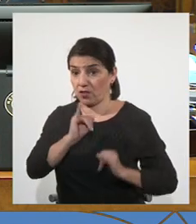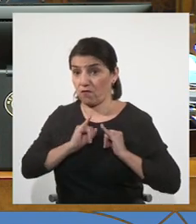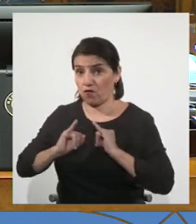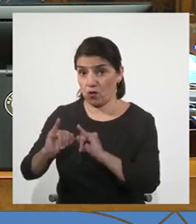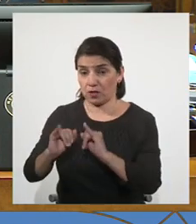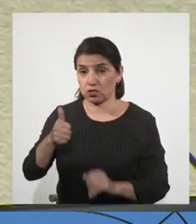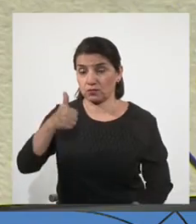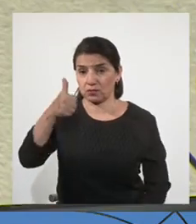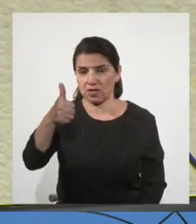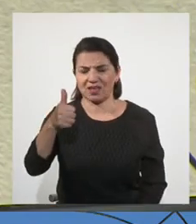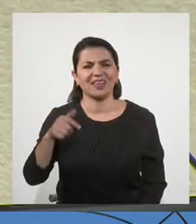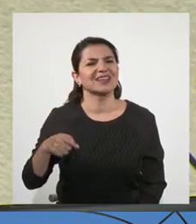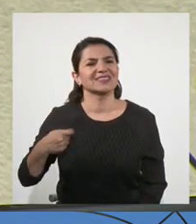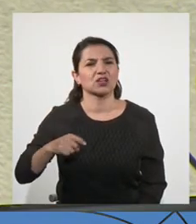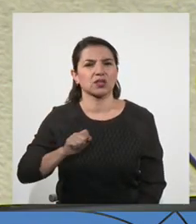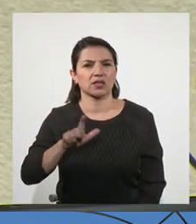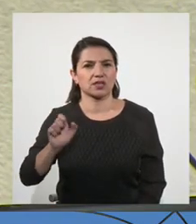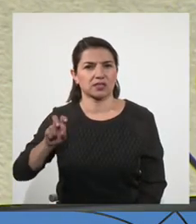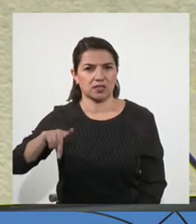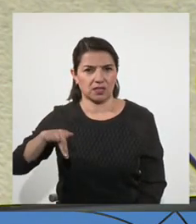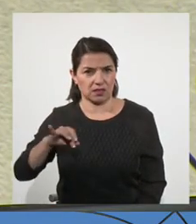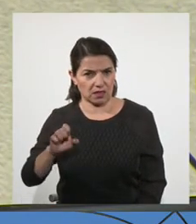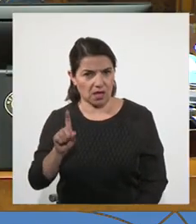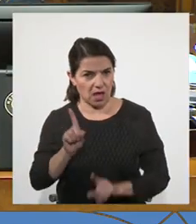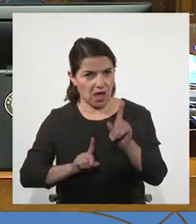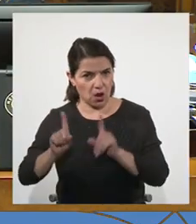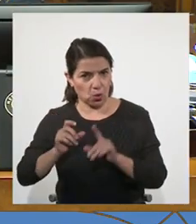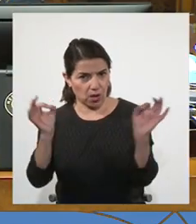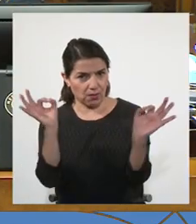Senador Allende, ¿alguna precisión?